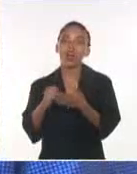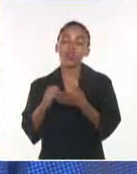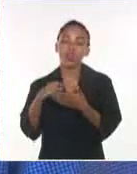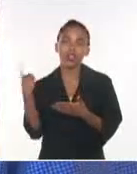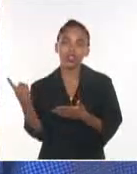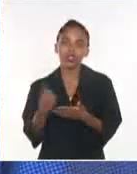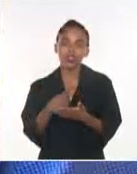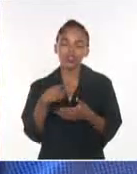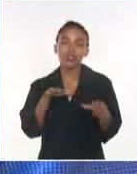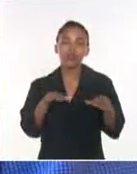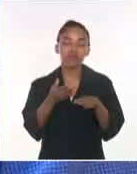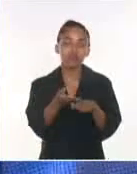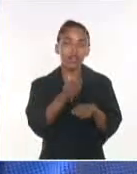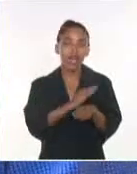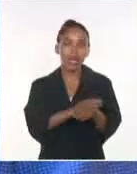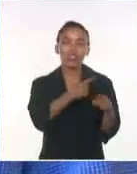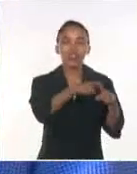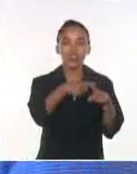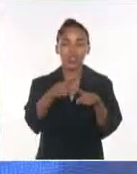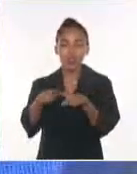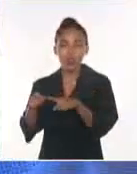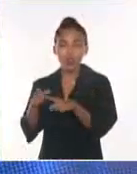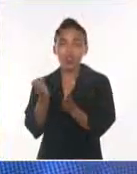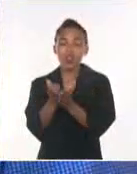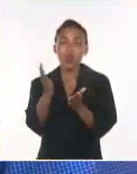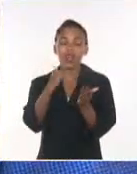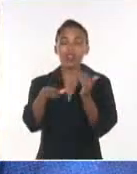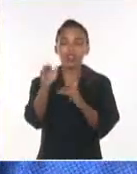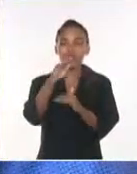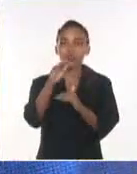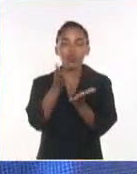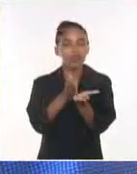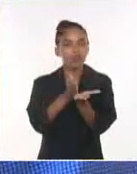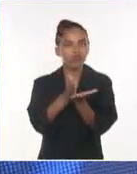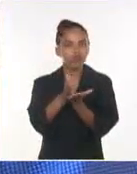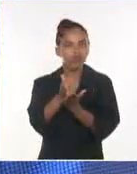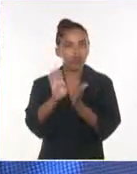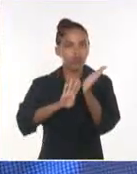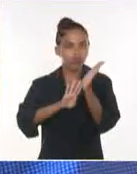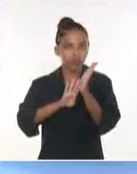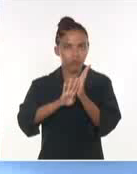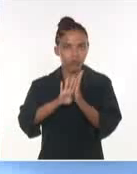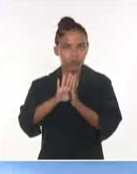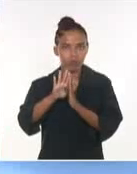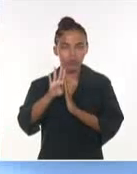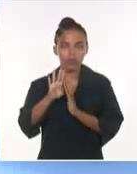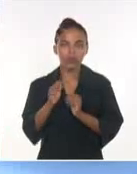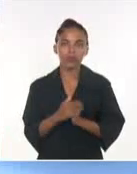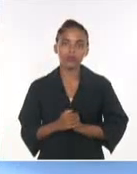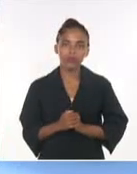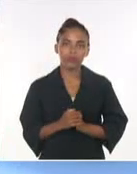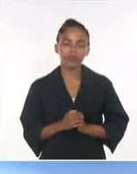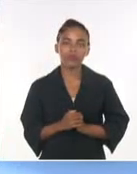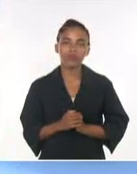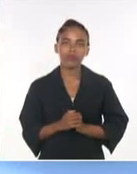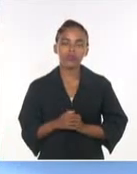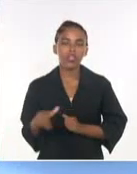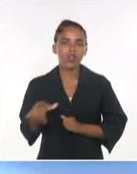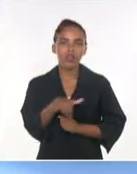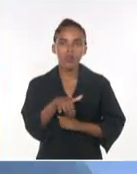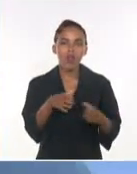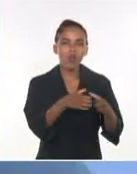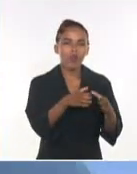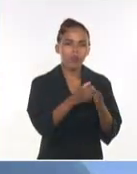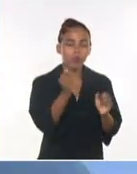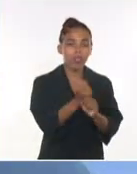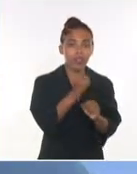garantizar los recursos mínimos para que la educación superior continúe avanzando con la calidad que todos aspiramos. Asimismo, el grupo de trabajo